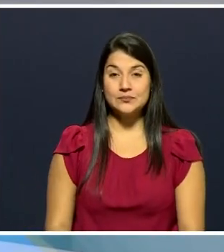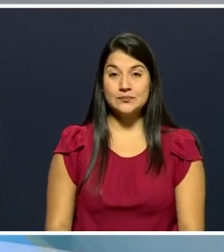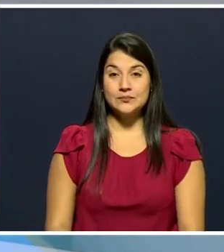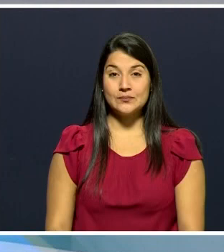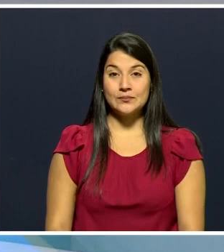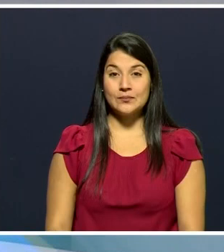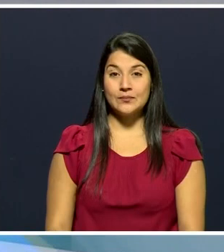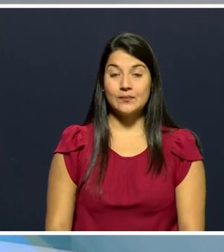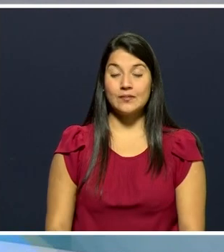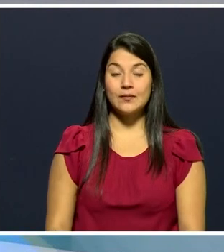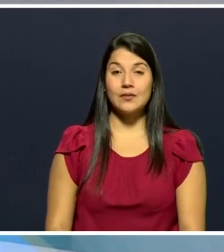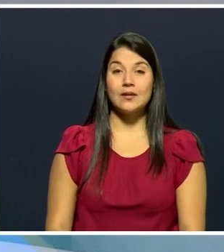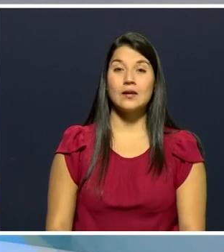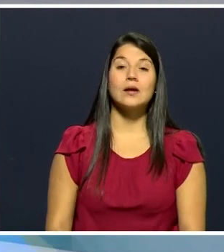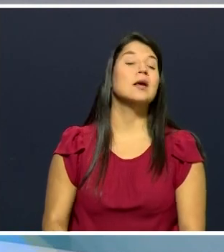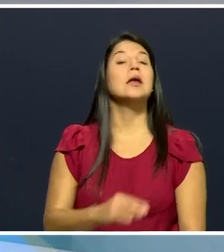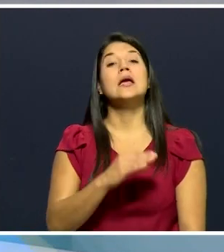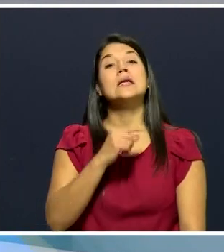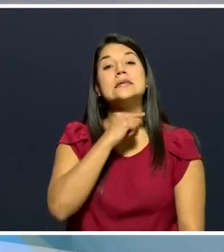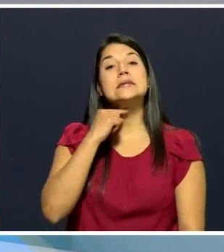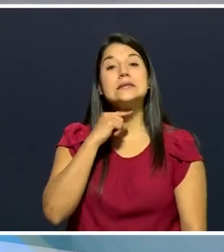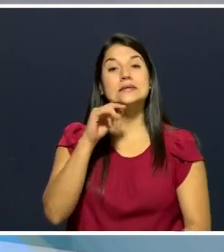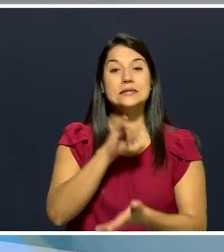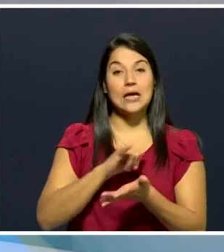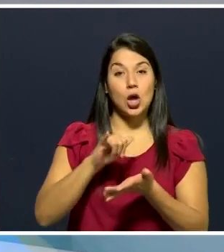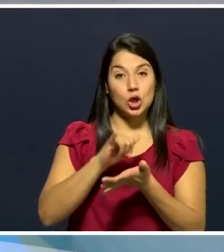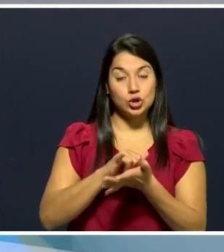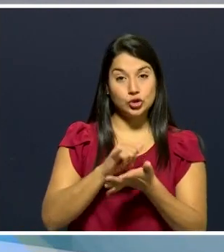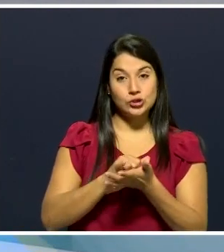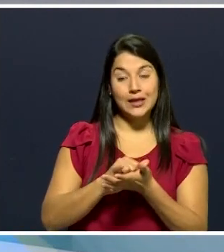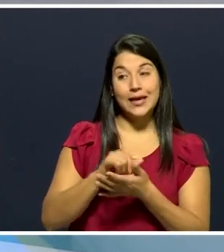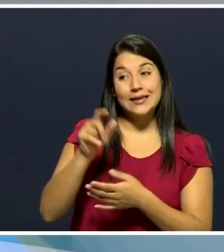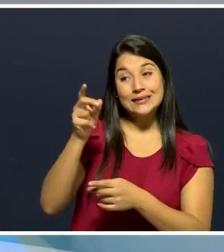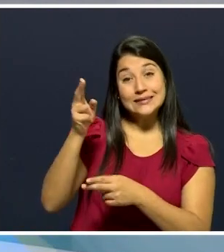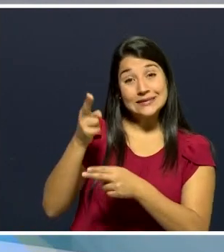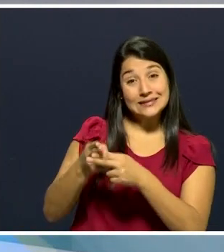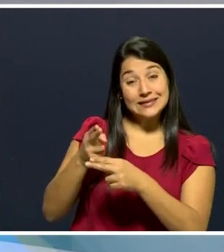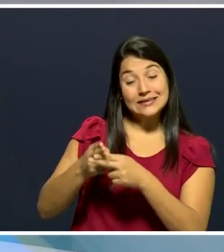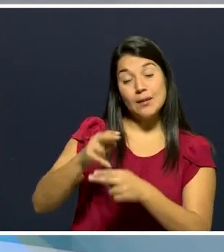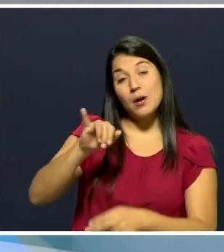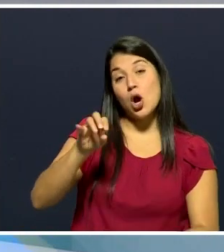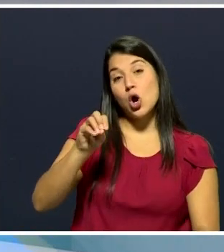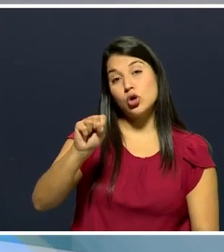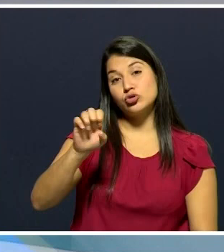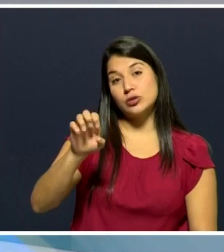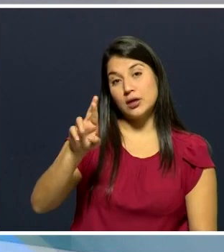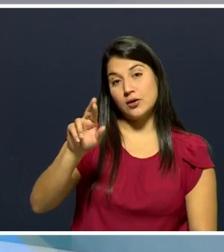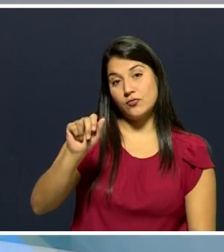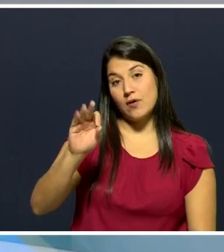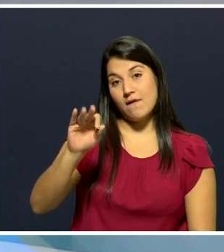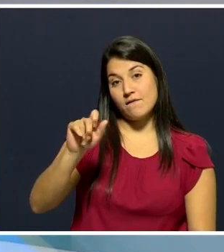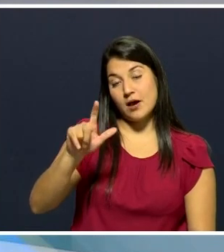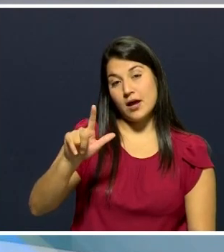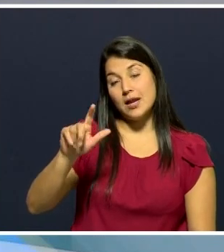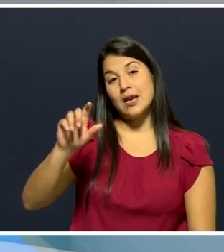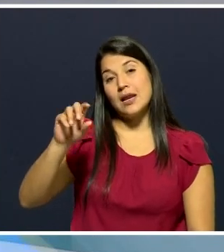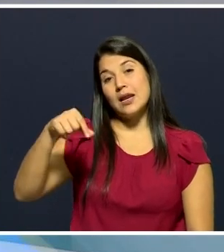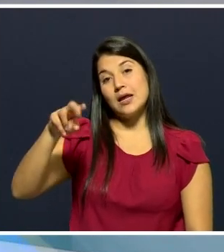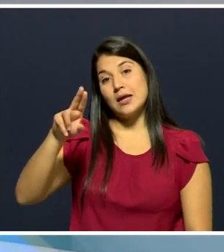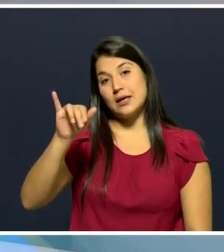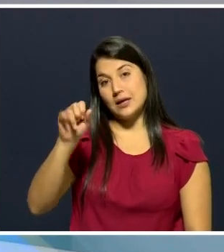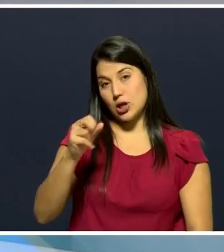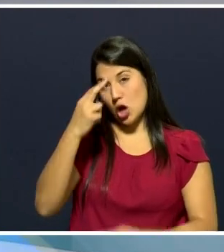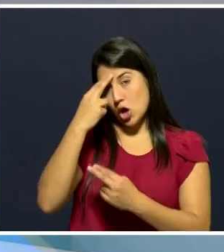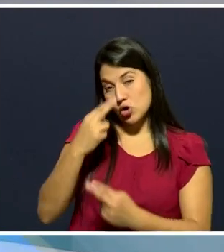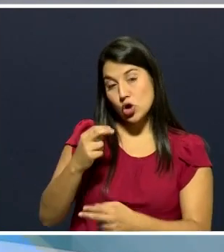Y en su homilía, el arzobispo de San José, Monseñor José Rafael Quirós, honró a los trabajadores de la salud por